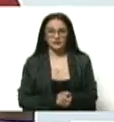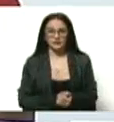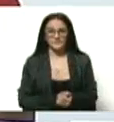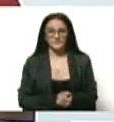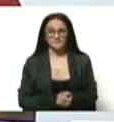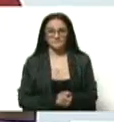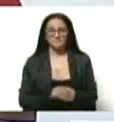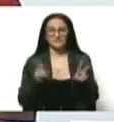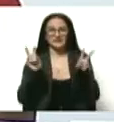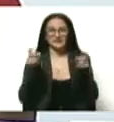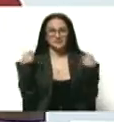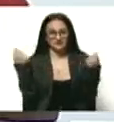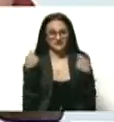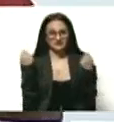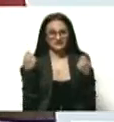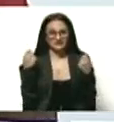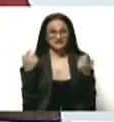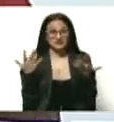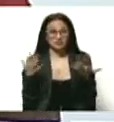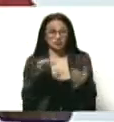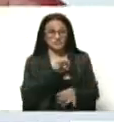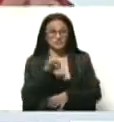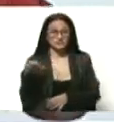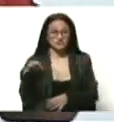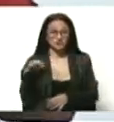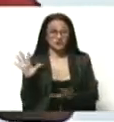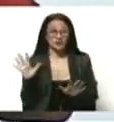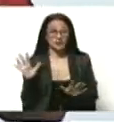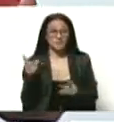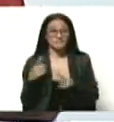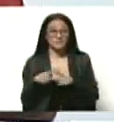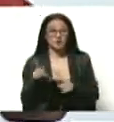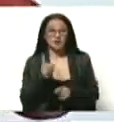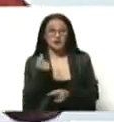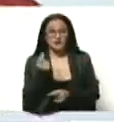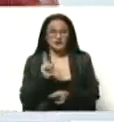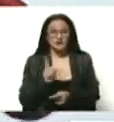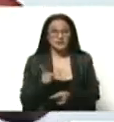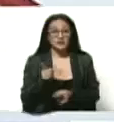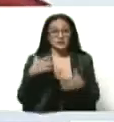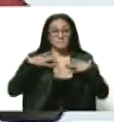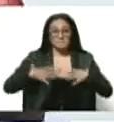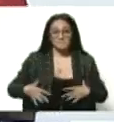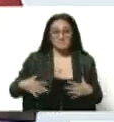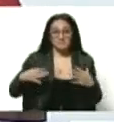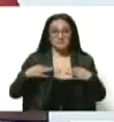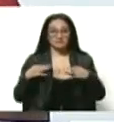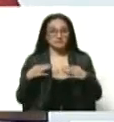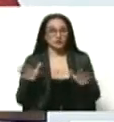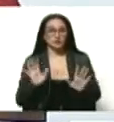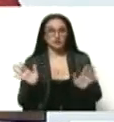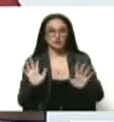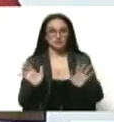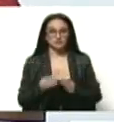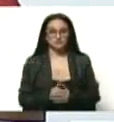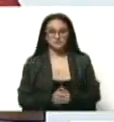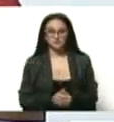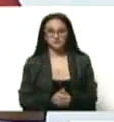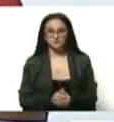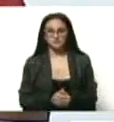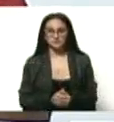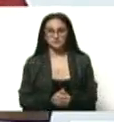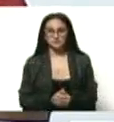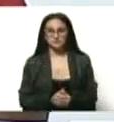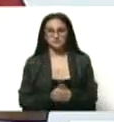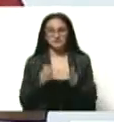el tema propagandístico puede ser personal. Pero nadie debe tener pancarta, nadie debe tener franela, vota por tal, no, no. El